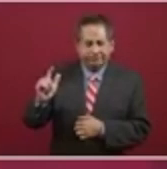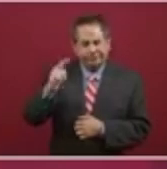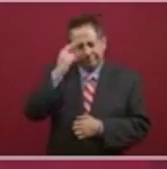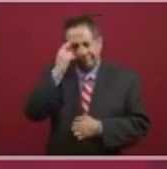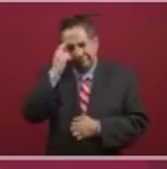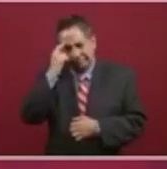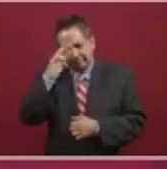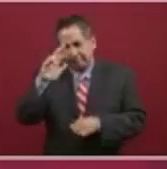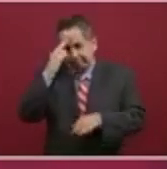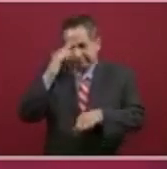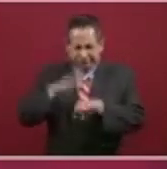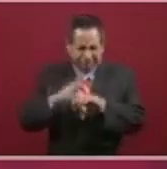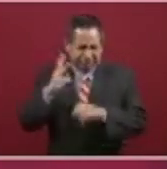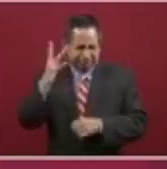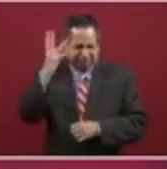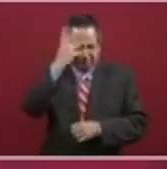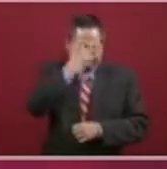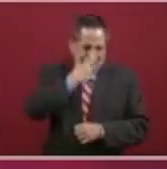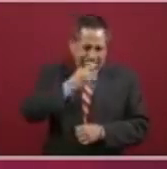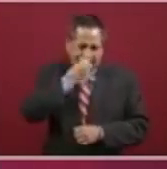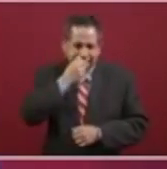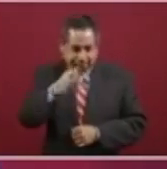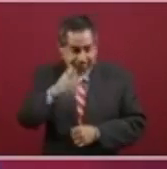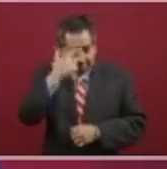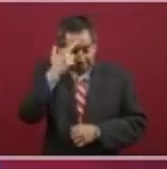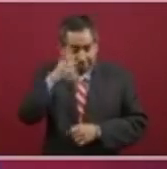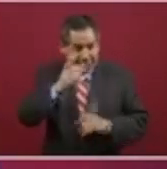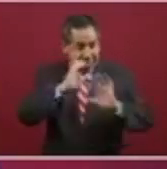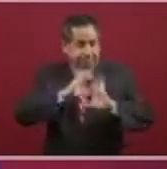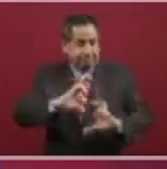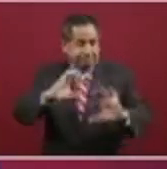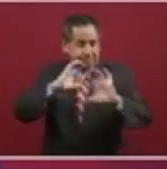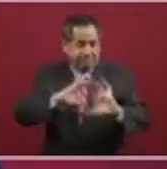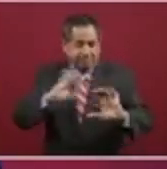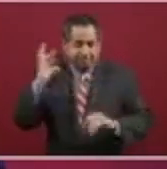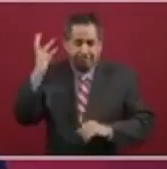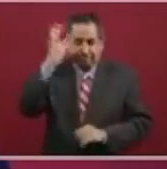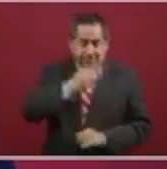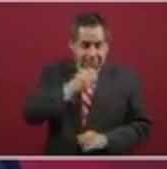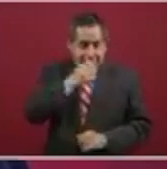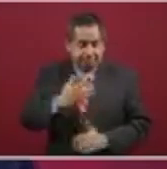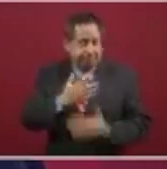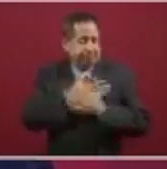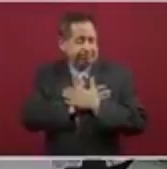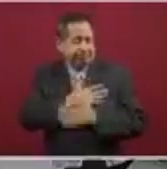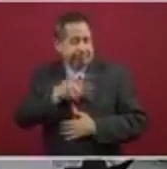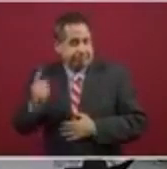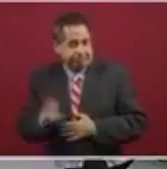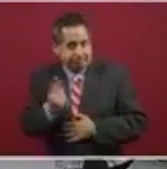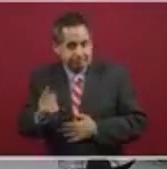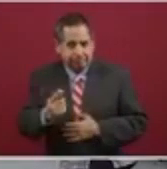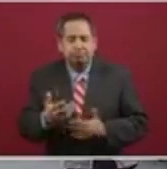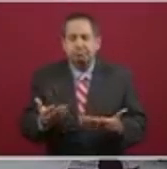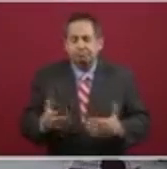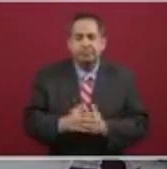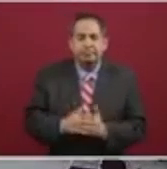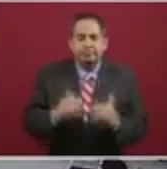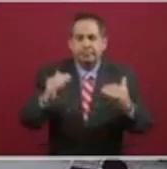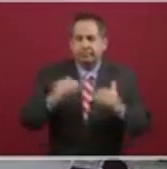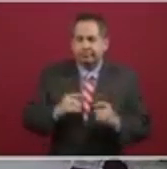¿A poco no era bellísima? ¿No es bellísima esa canción, Amor Eterno? Pues vamos